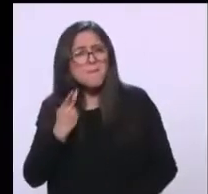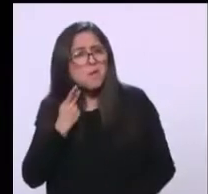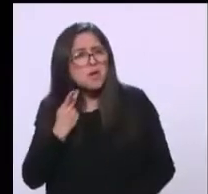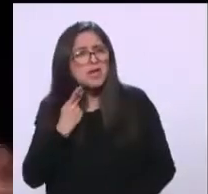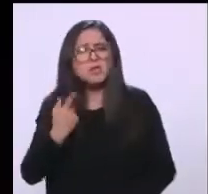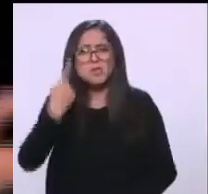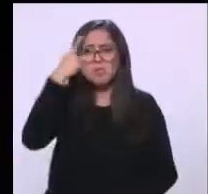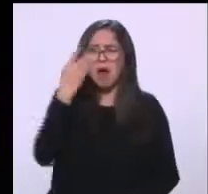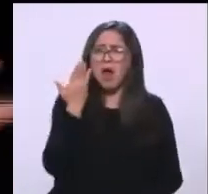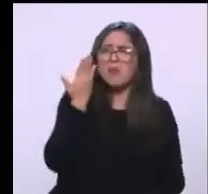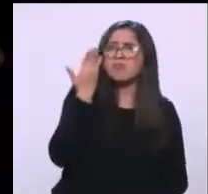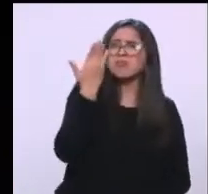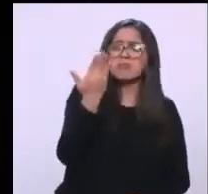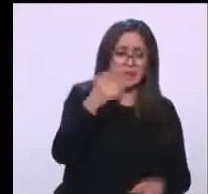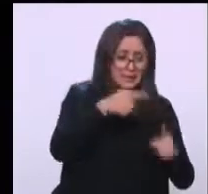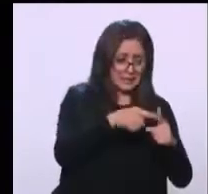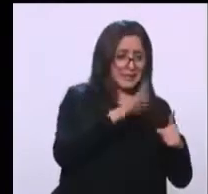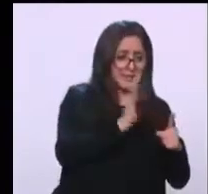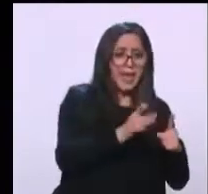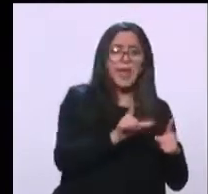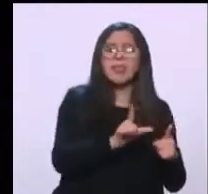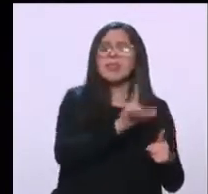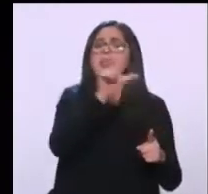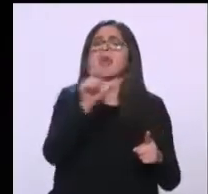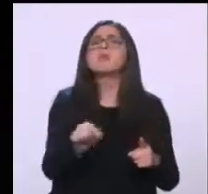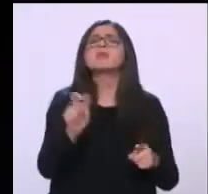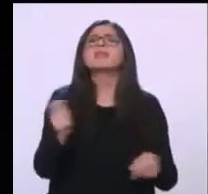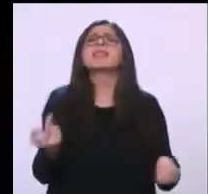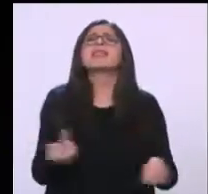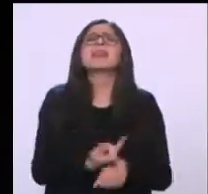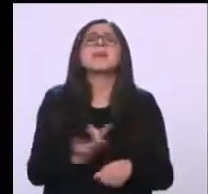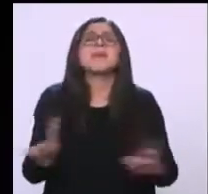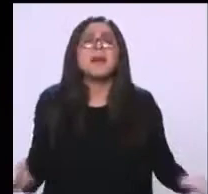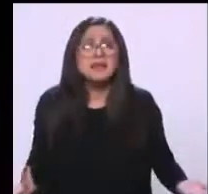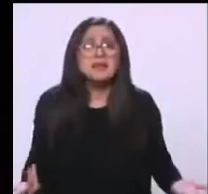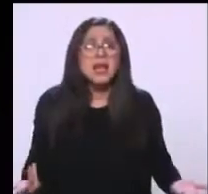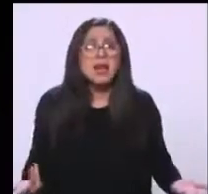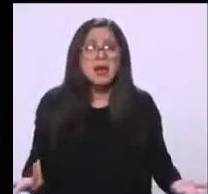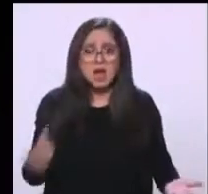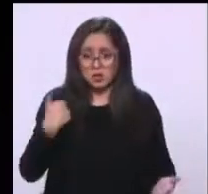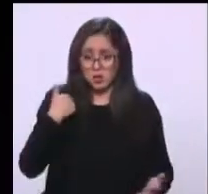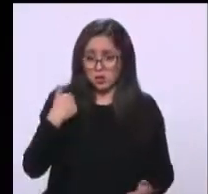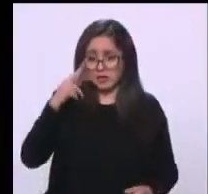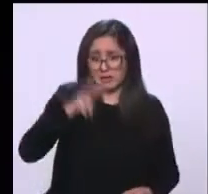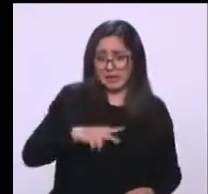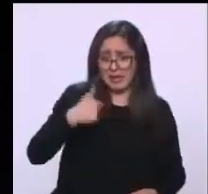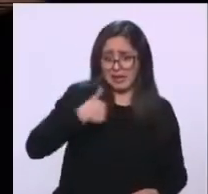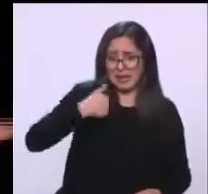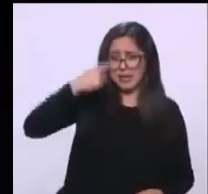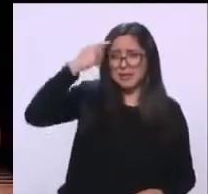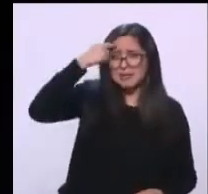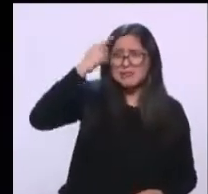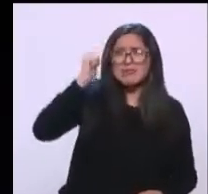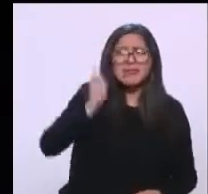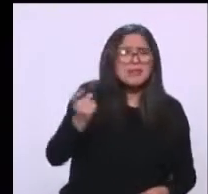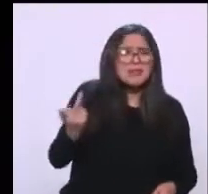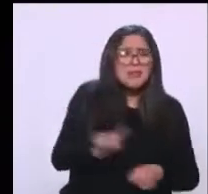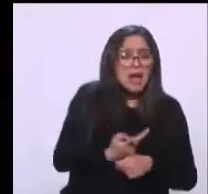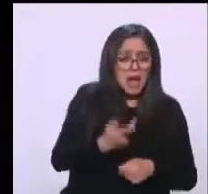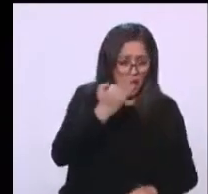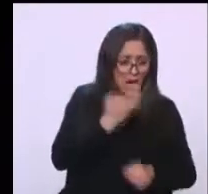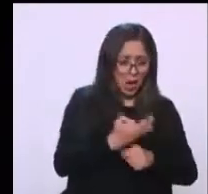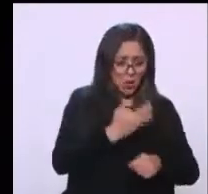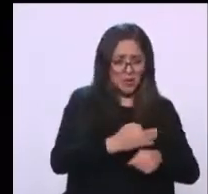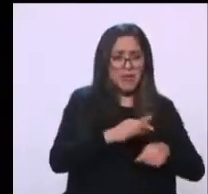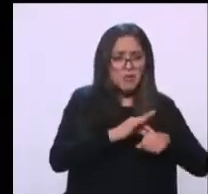sigue, ahí es donde a mí me cuesta trabajo entender cuál es el plan para adelante, ¿no? Porque sería muy interesante que